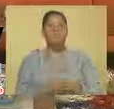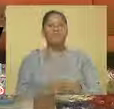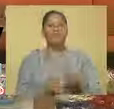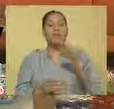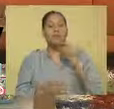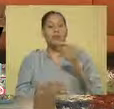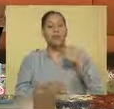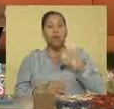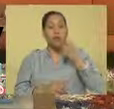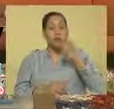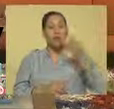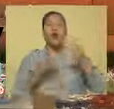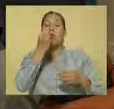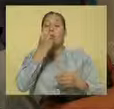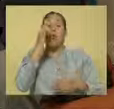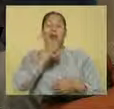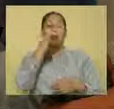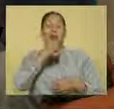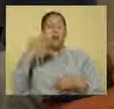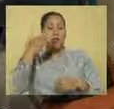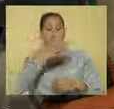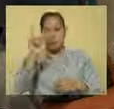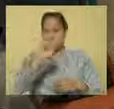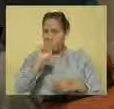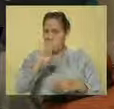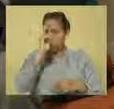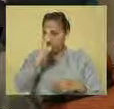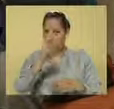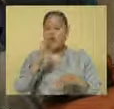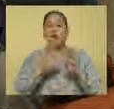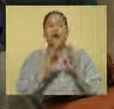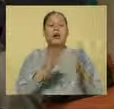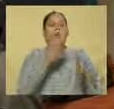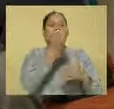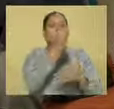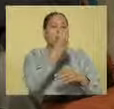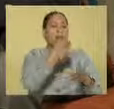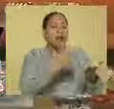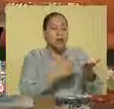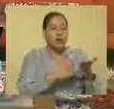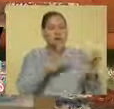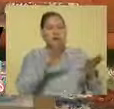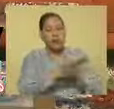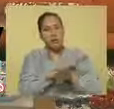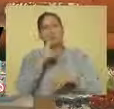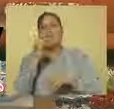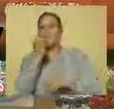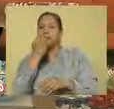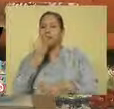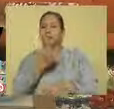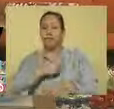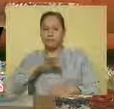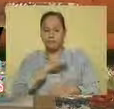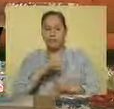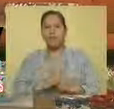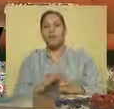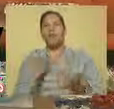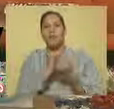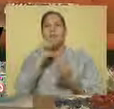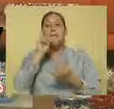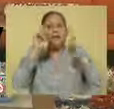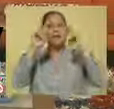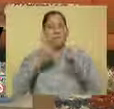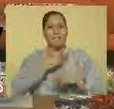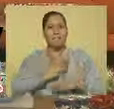no hablo de dieta, yo hablo de cambios en hábitos alimenticios. Muy bien, doctor. Pues muchas gracias. Me da mucho gusto estar con ustedes. El tema de mañana me encantó,